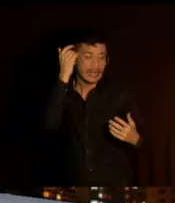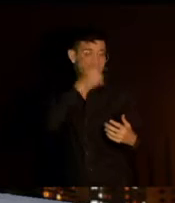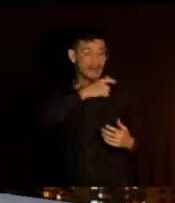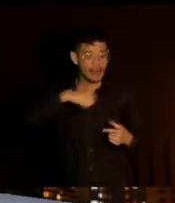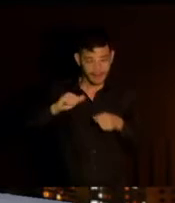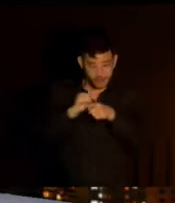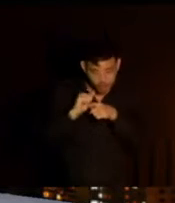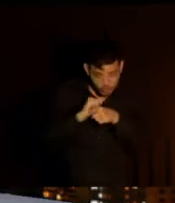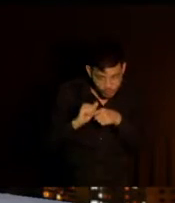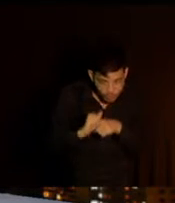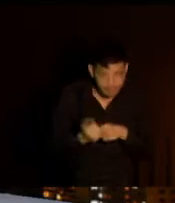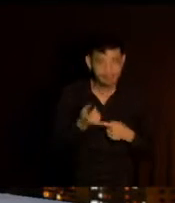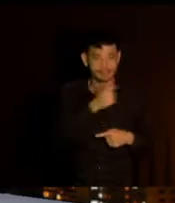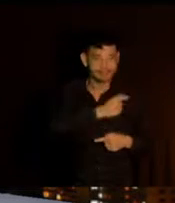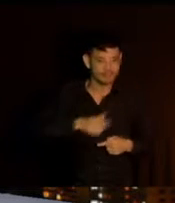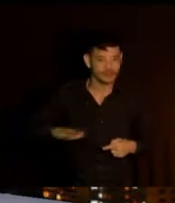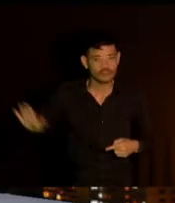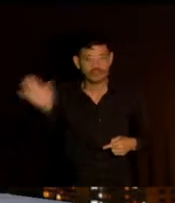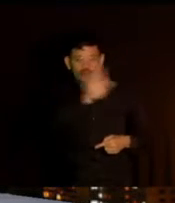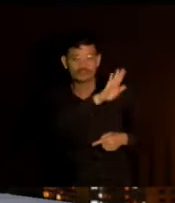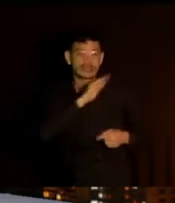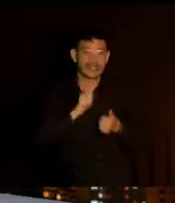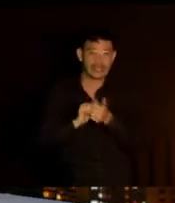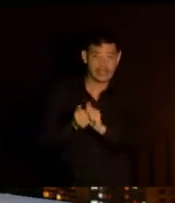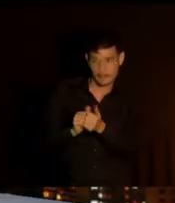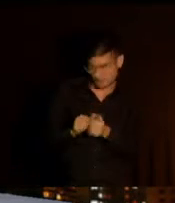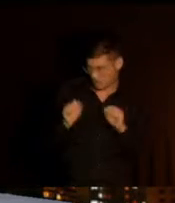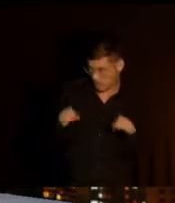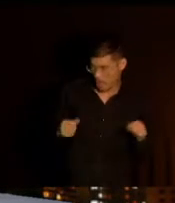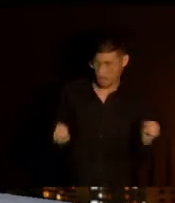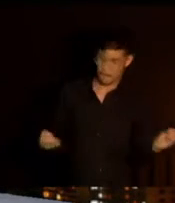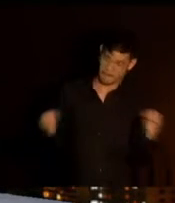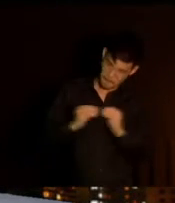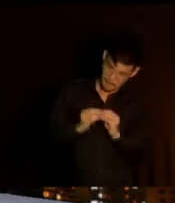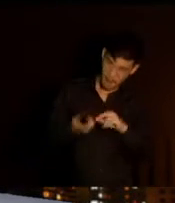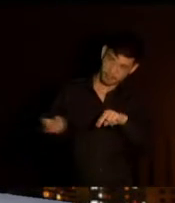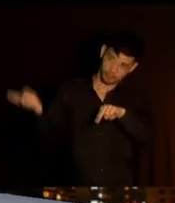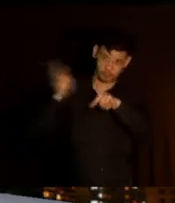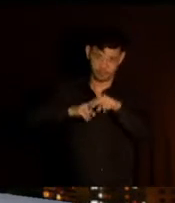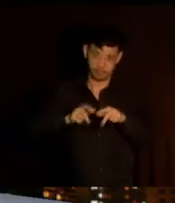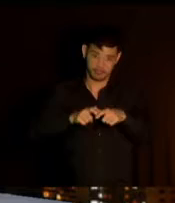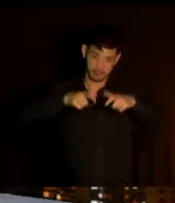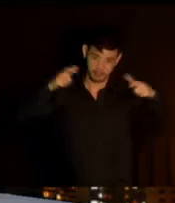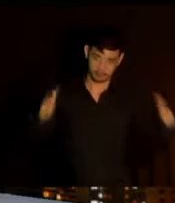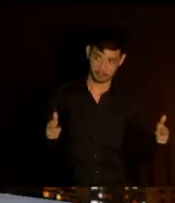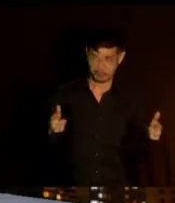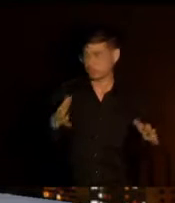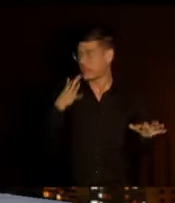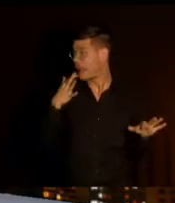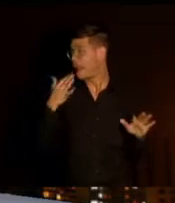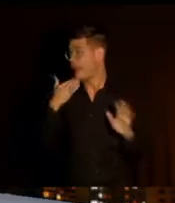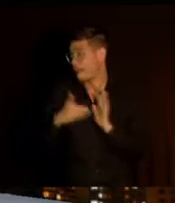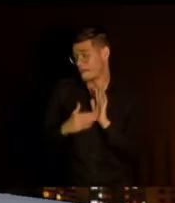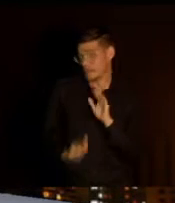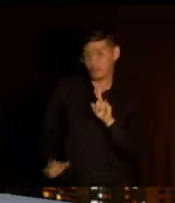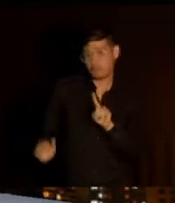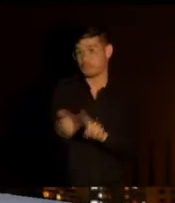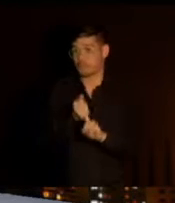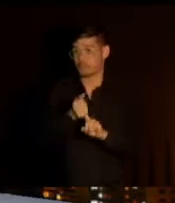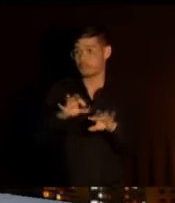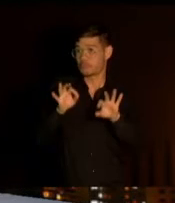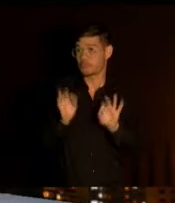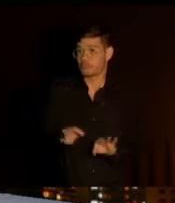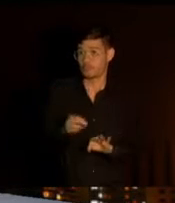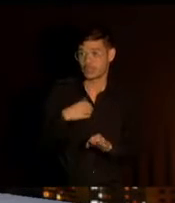de deportistas en el deporte paralímpico, si se logra realizar y si se lleva a cabo y si se presenta ya